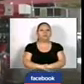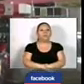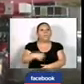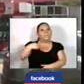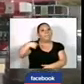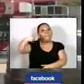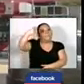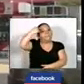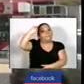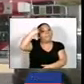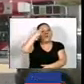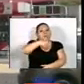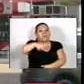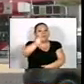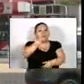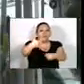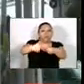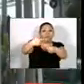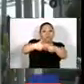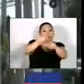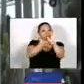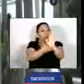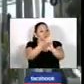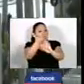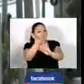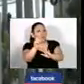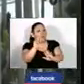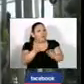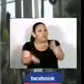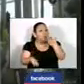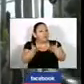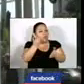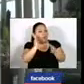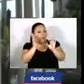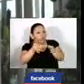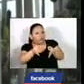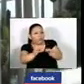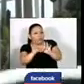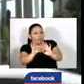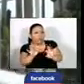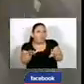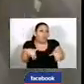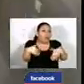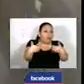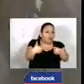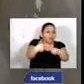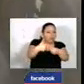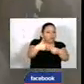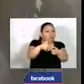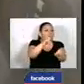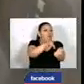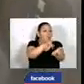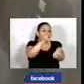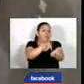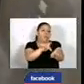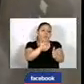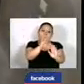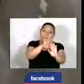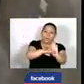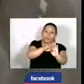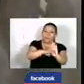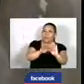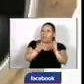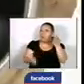Consideran que ante el alza en los precios de los combustibles, buscar mecanismos para ahorrar gasolina es muy importante, pues